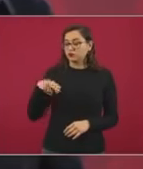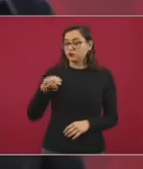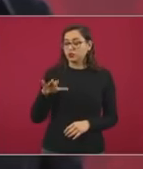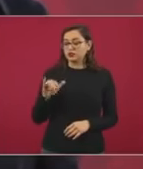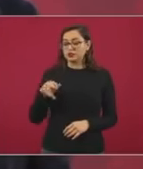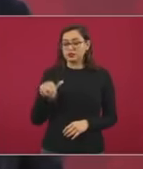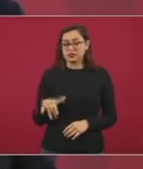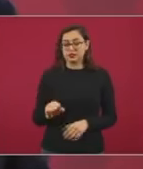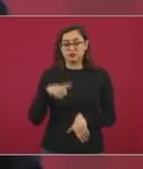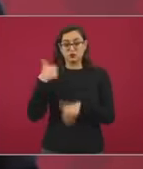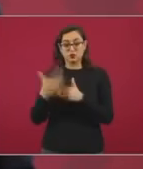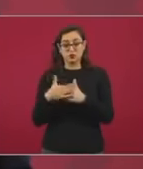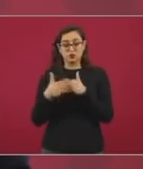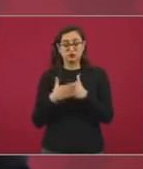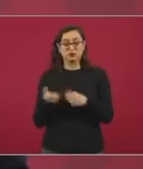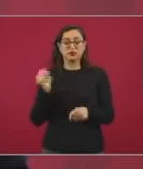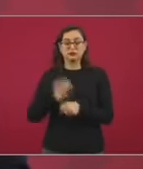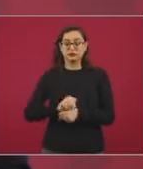semana próxima